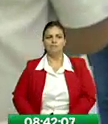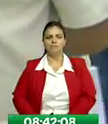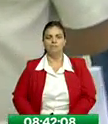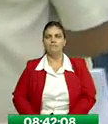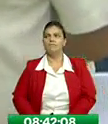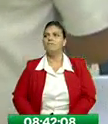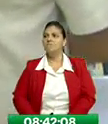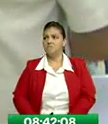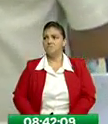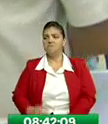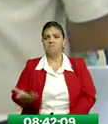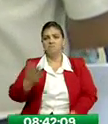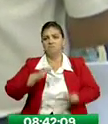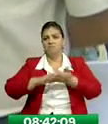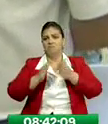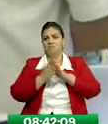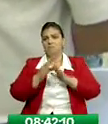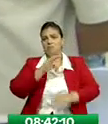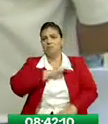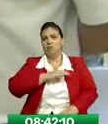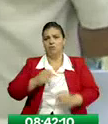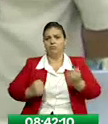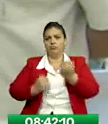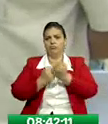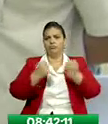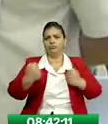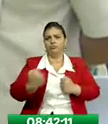nuestro esfuerzo conjunto con la comunidad, ya tenemos